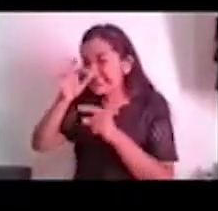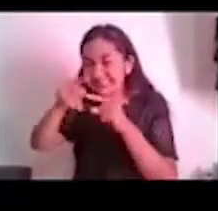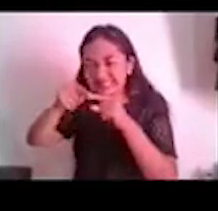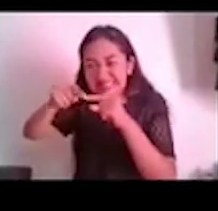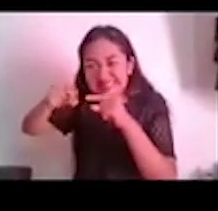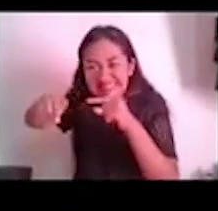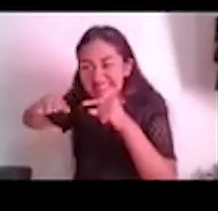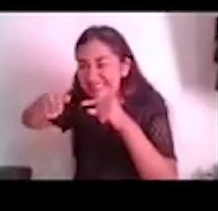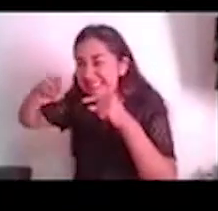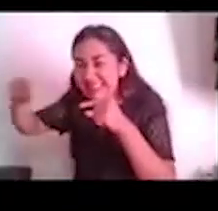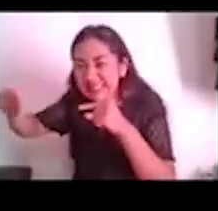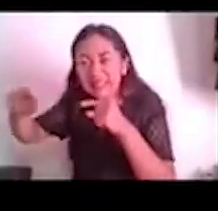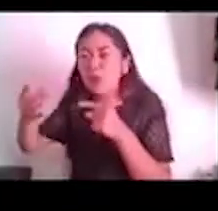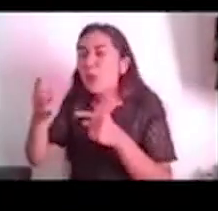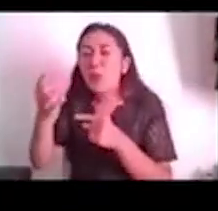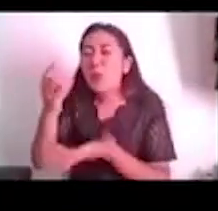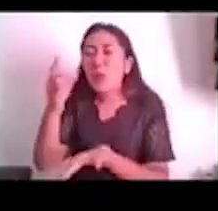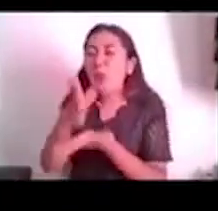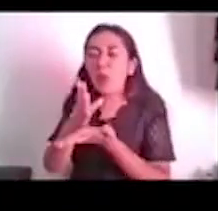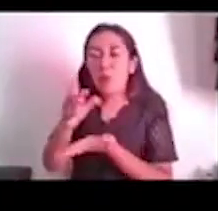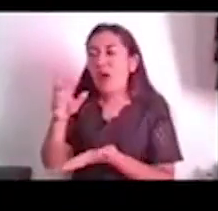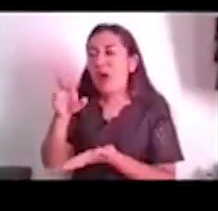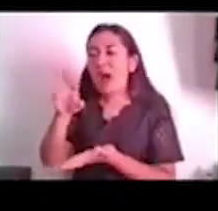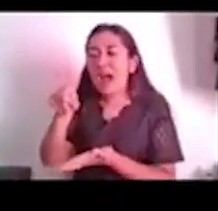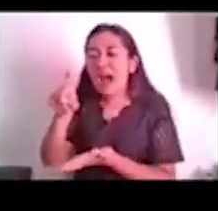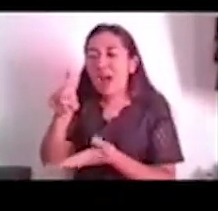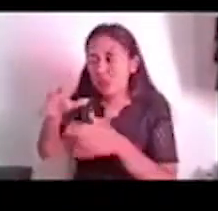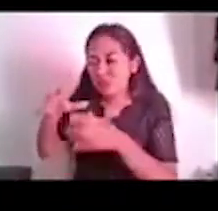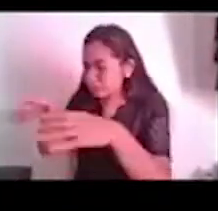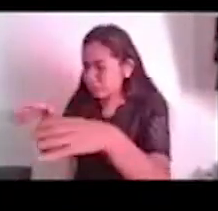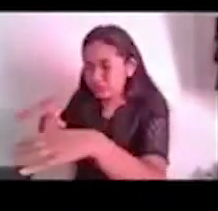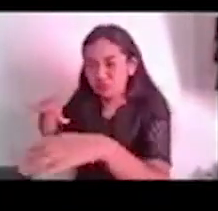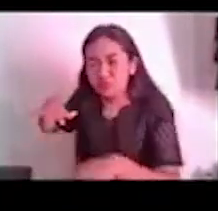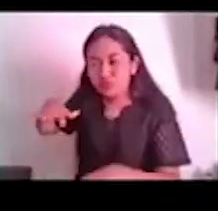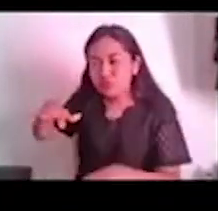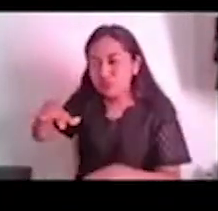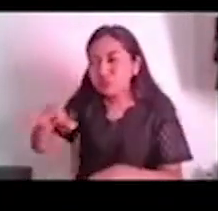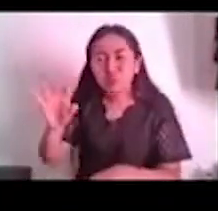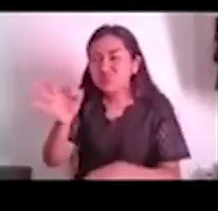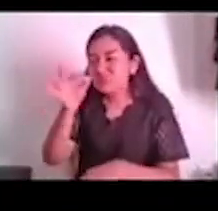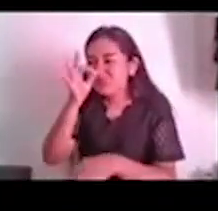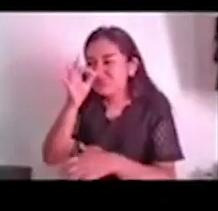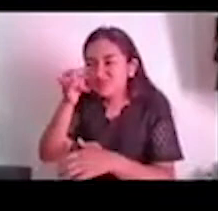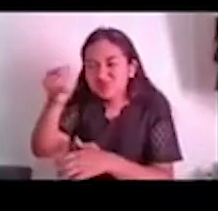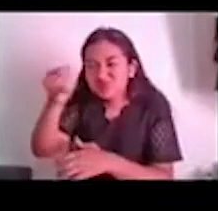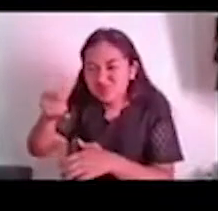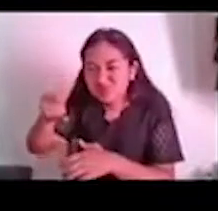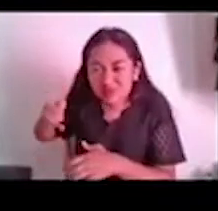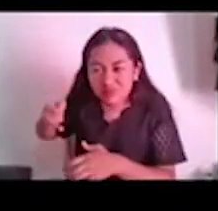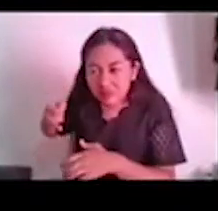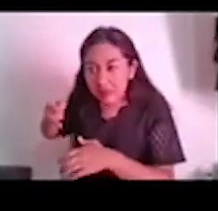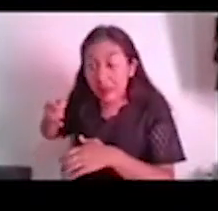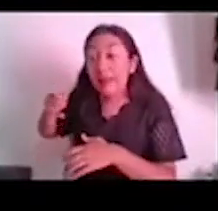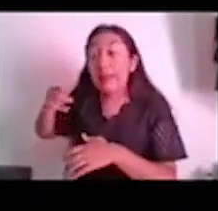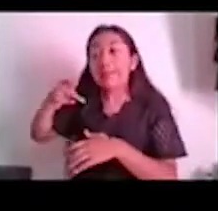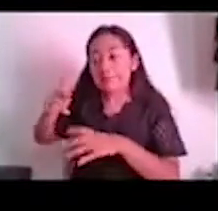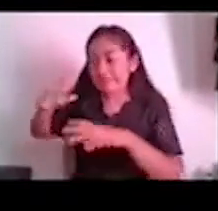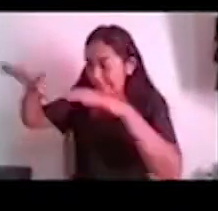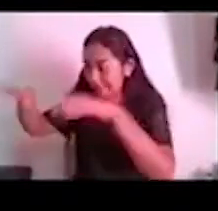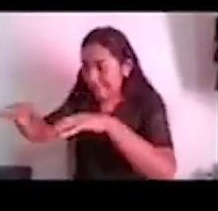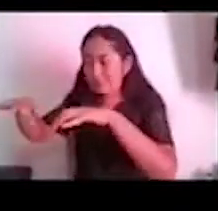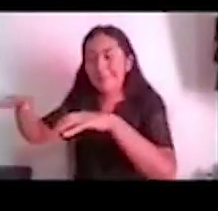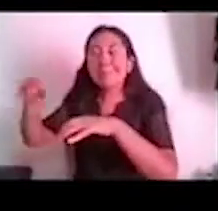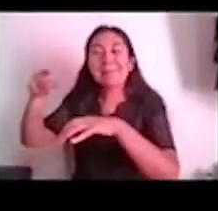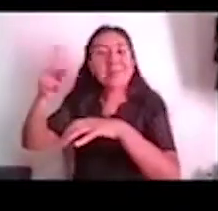dos islas, los dos islotes, que estaban unidos en una parte y en otra estaban separados por agua, y era muy